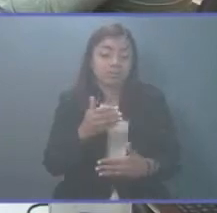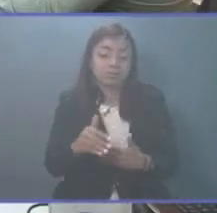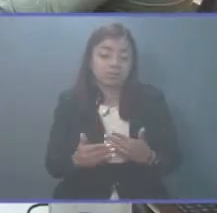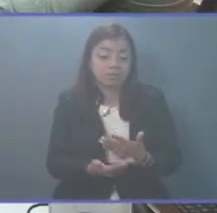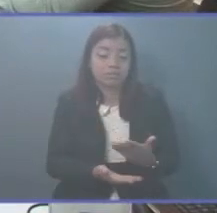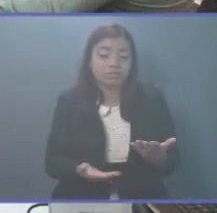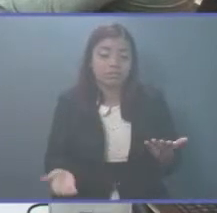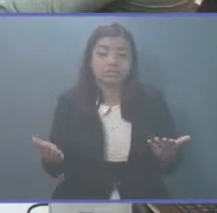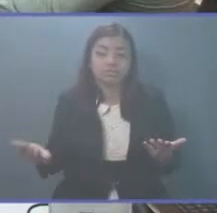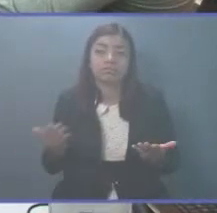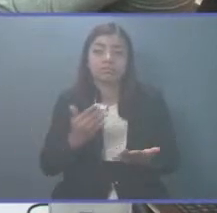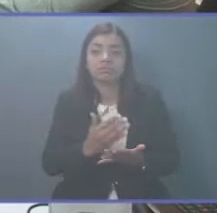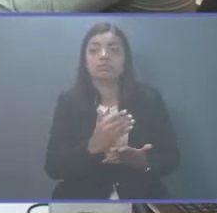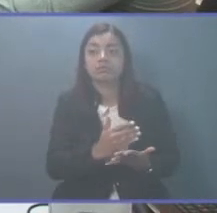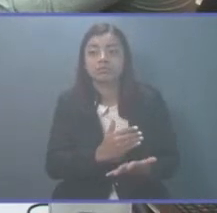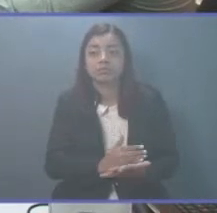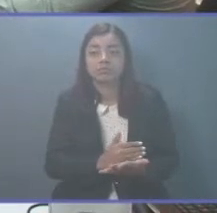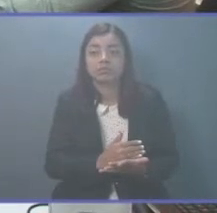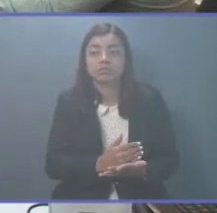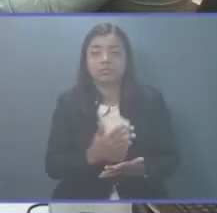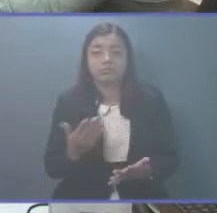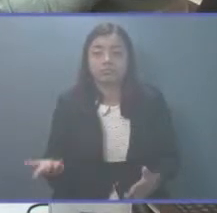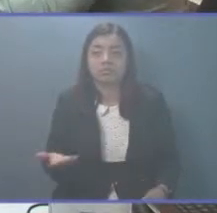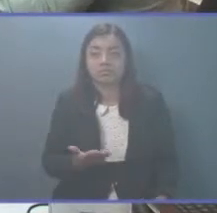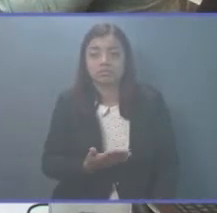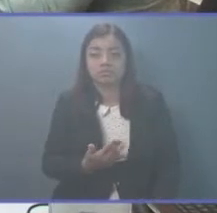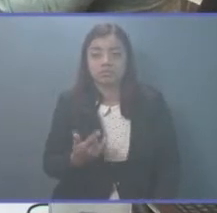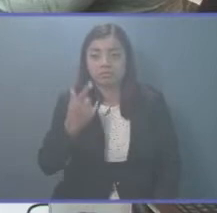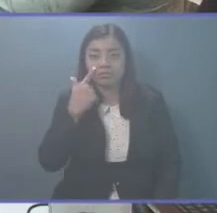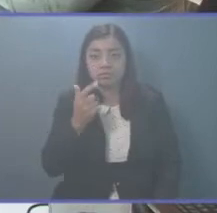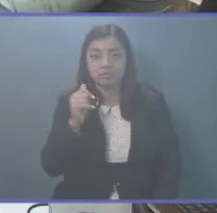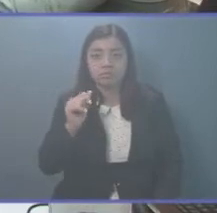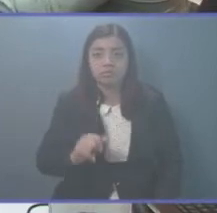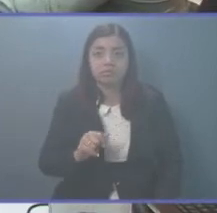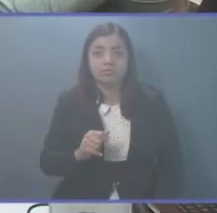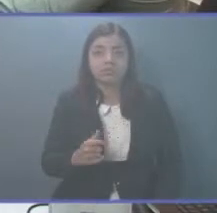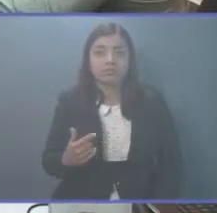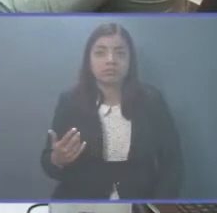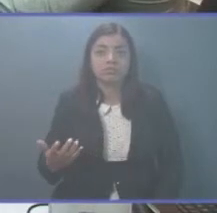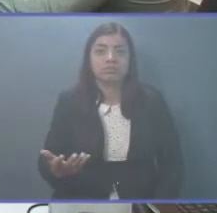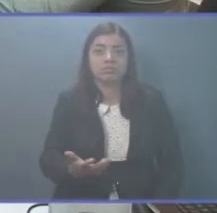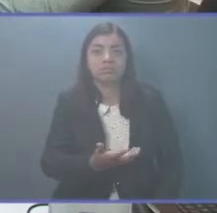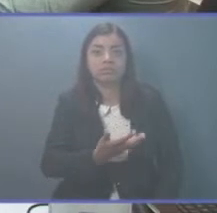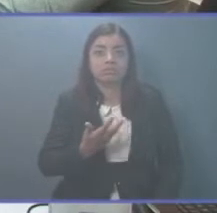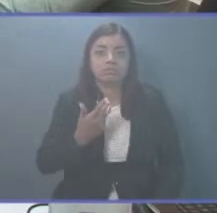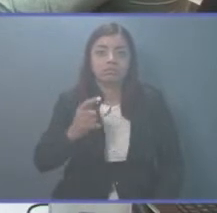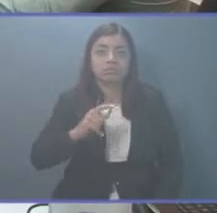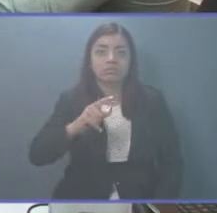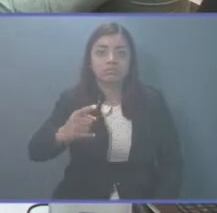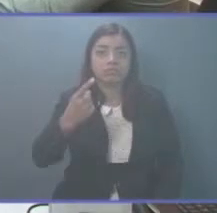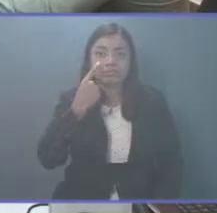presenten. Y al nosotros verificar pues